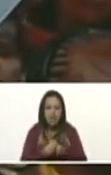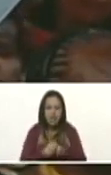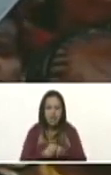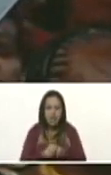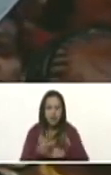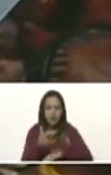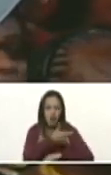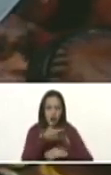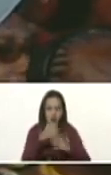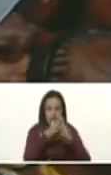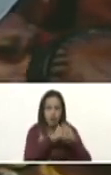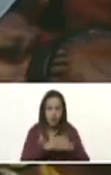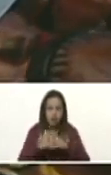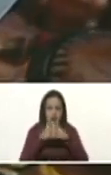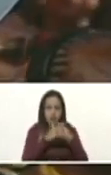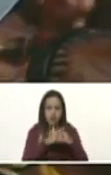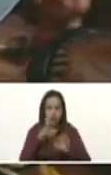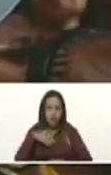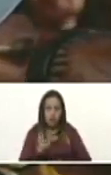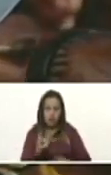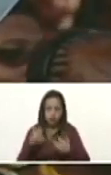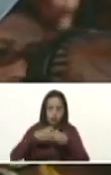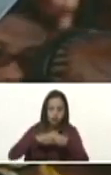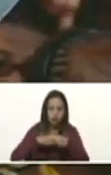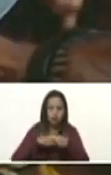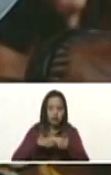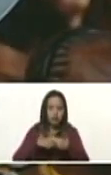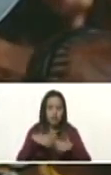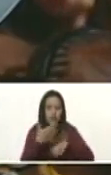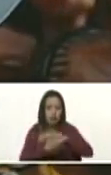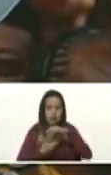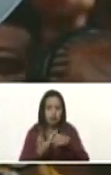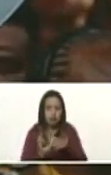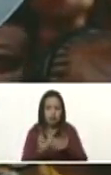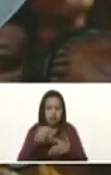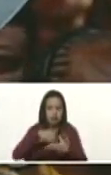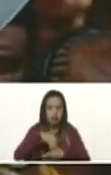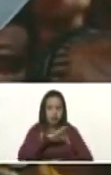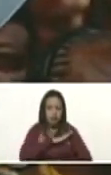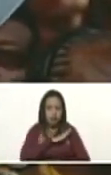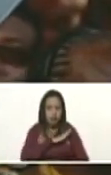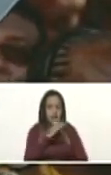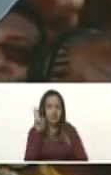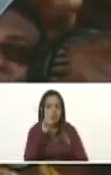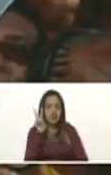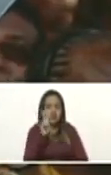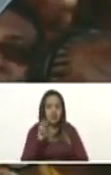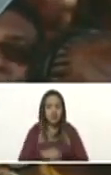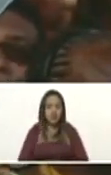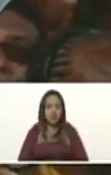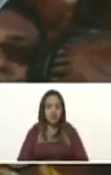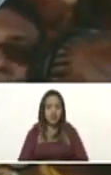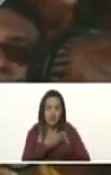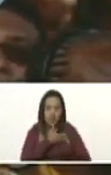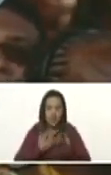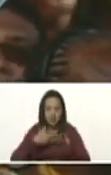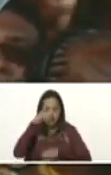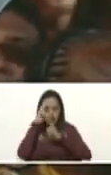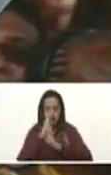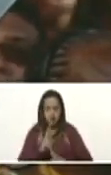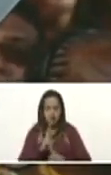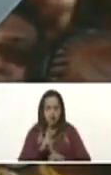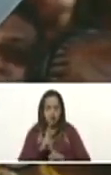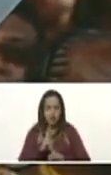imperialismo norteamericano para intervenir en los asuntos internos del Estado venezolano. Exigimos respeto a